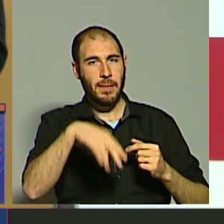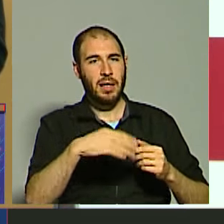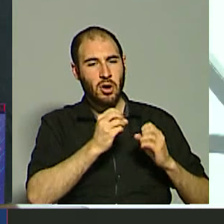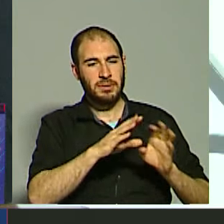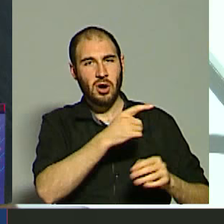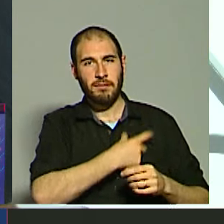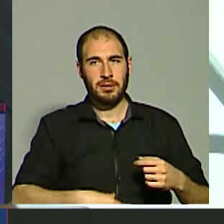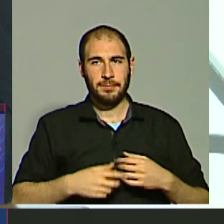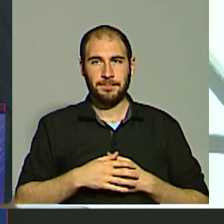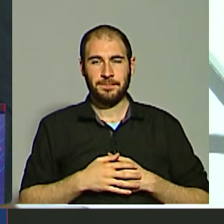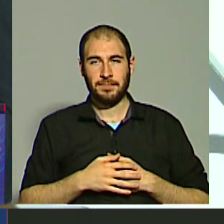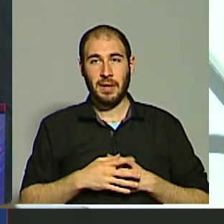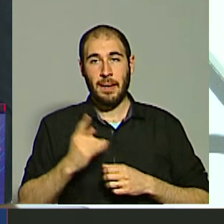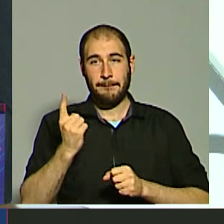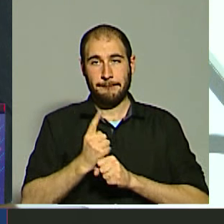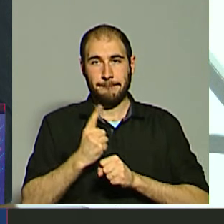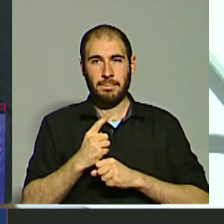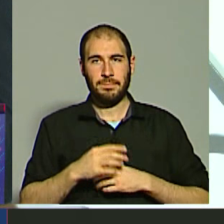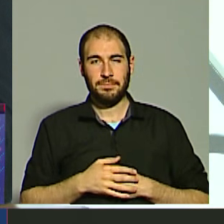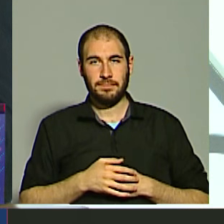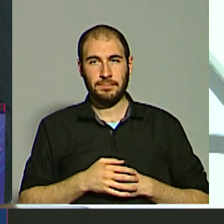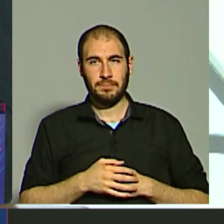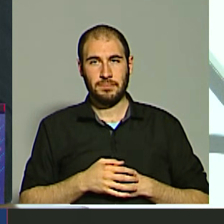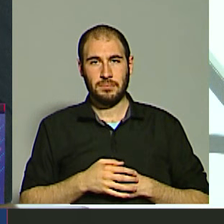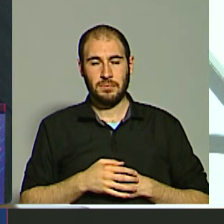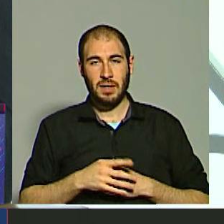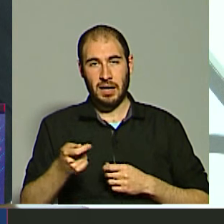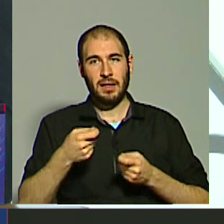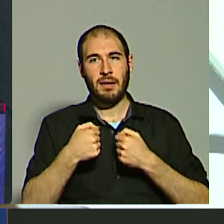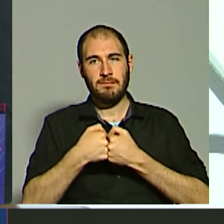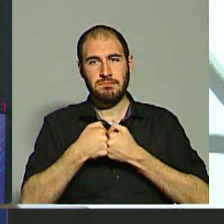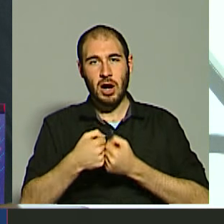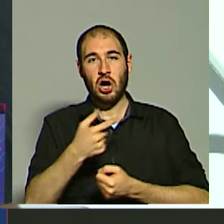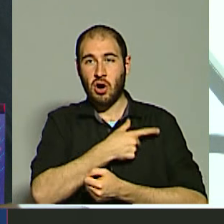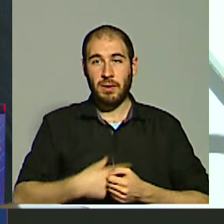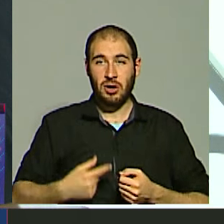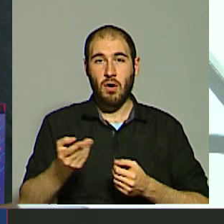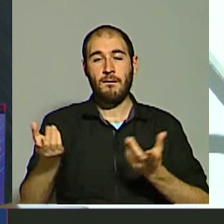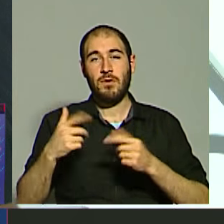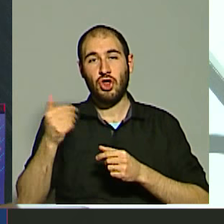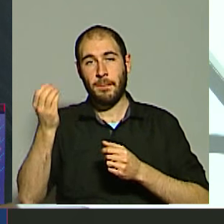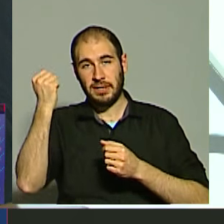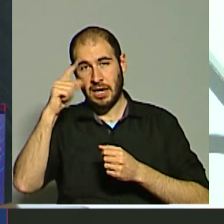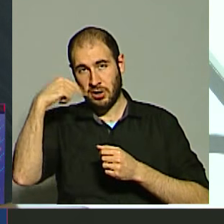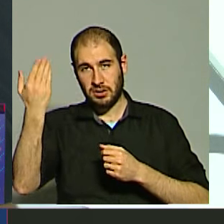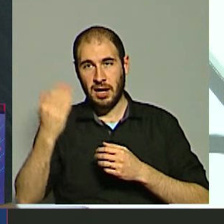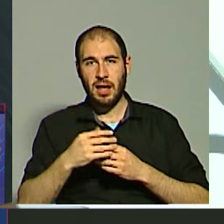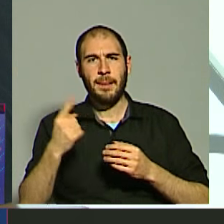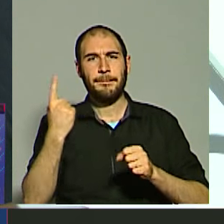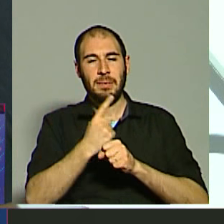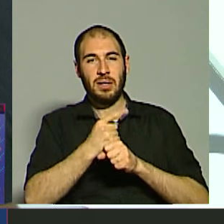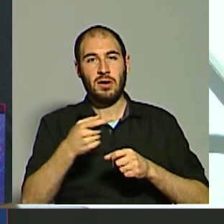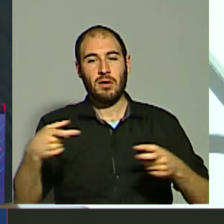lanzar el gobierno? Bueno, en primer lugar, dentro de esta negociación que tiene el gobierno con el Fondo Monetario, uno de los principales ejes